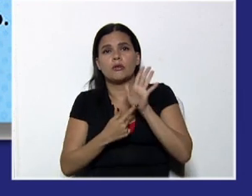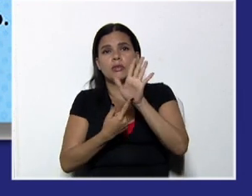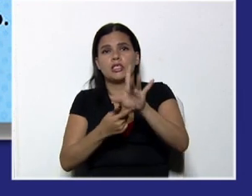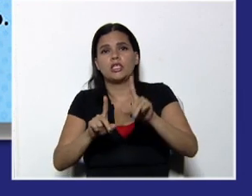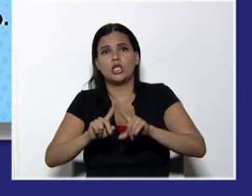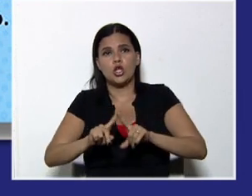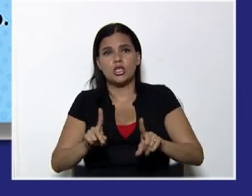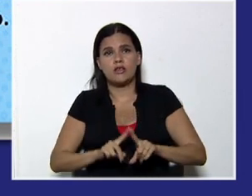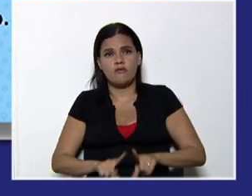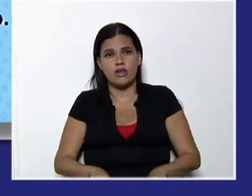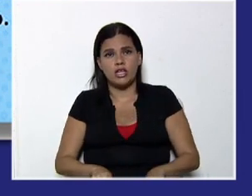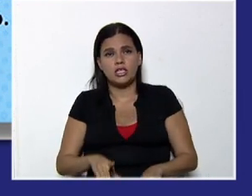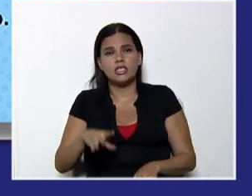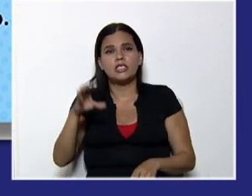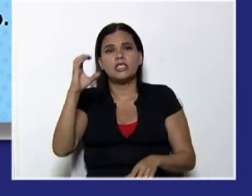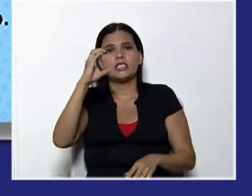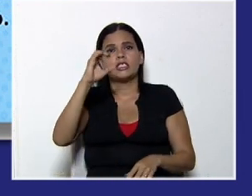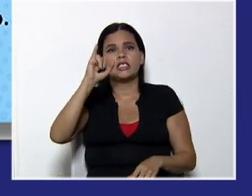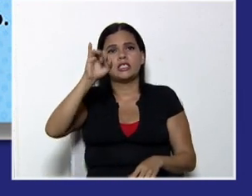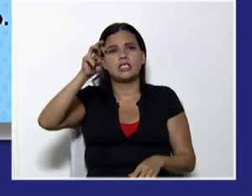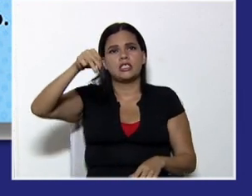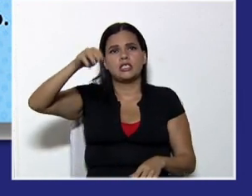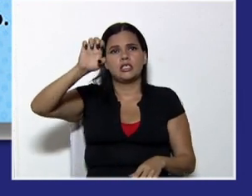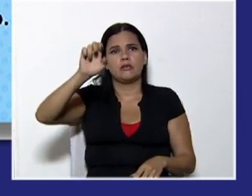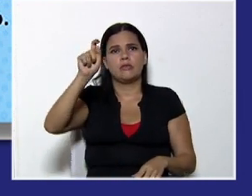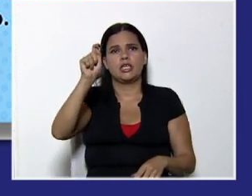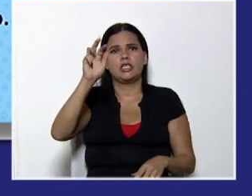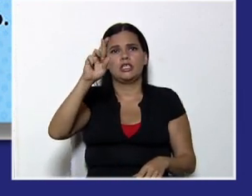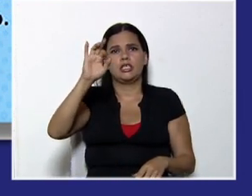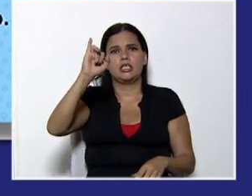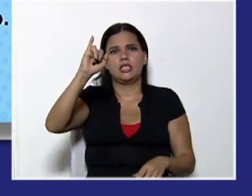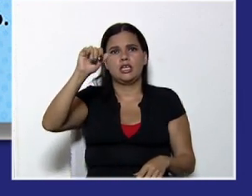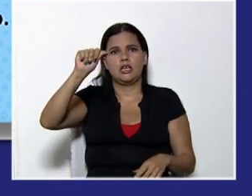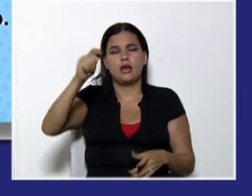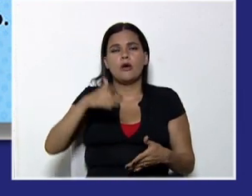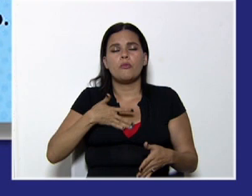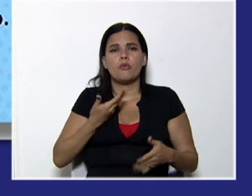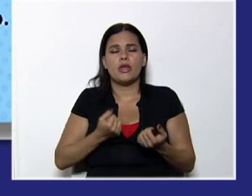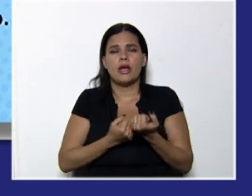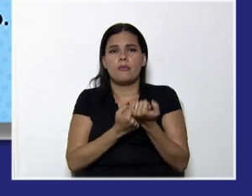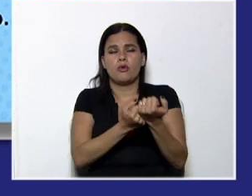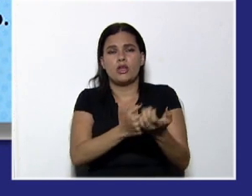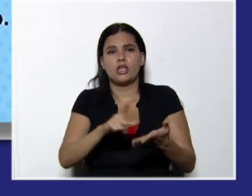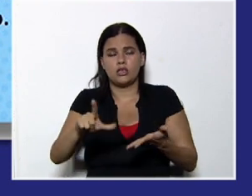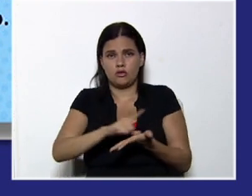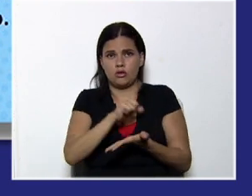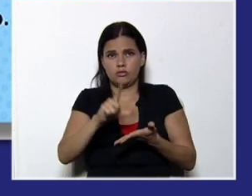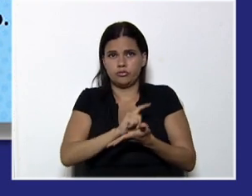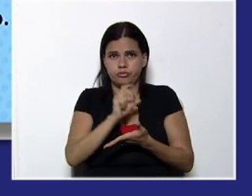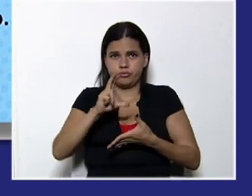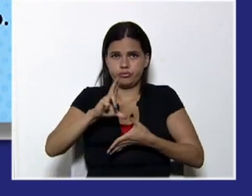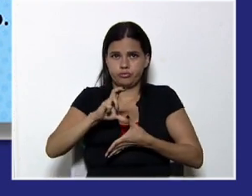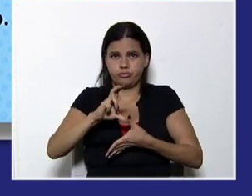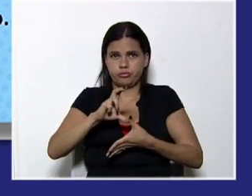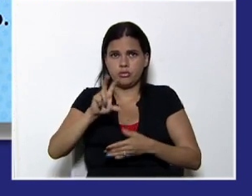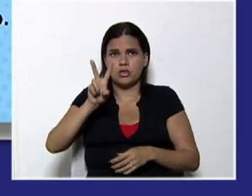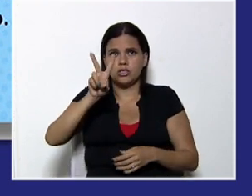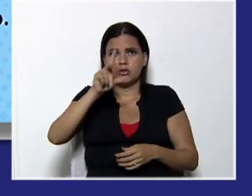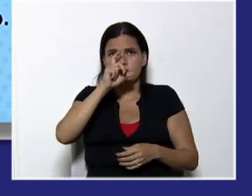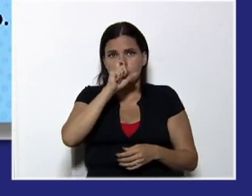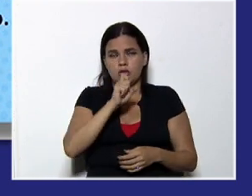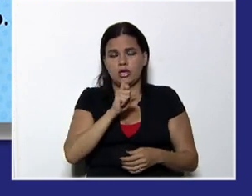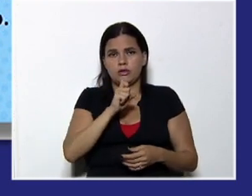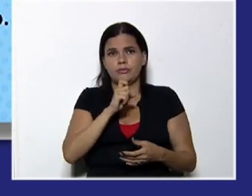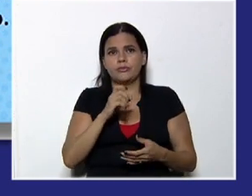tipos de simetría. Puedes apoyarte con el libro de la colección Bicentenario para segundo año, en el tema 3, en la